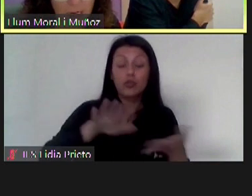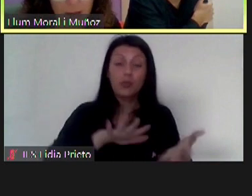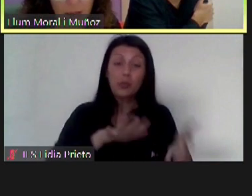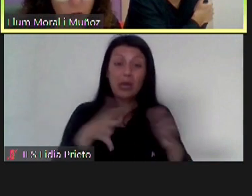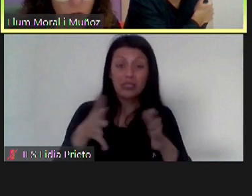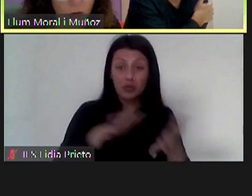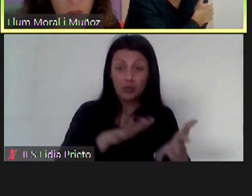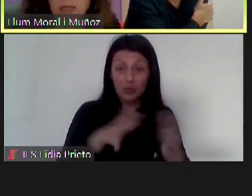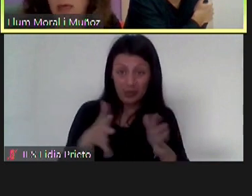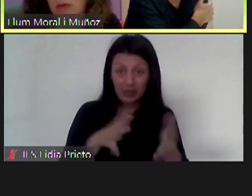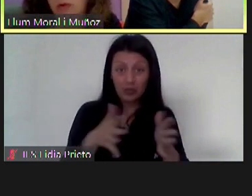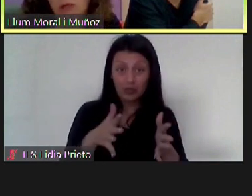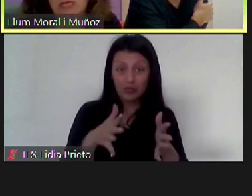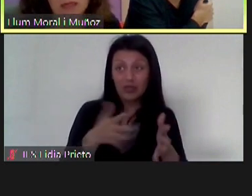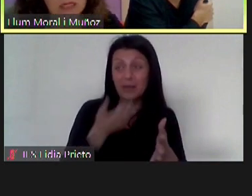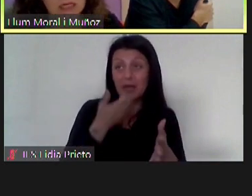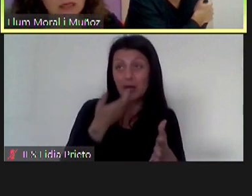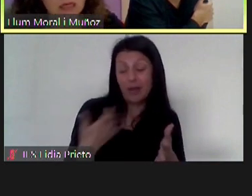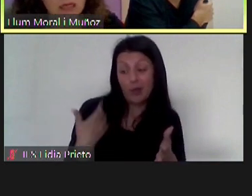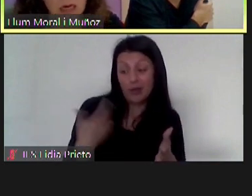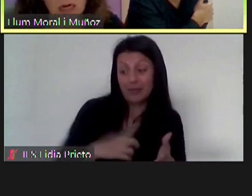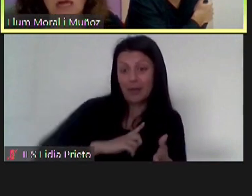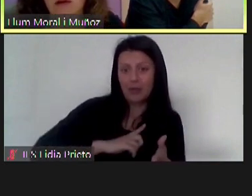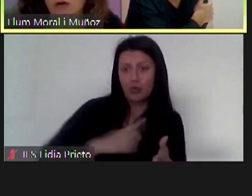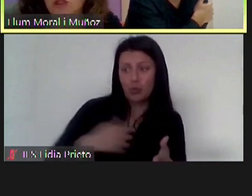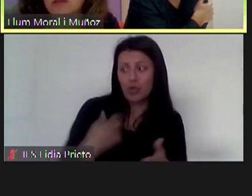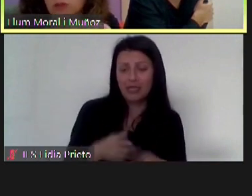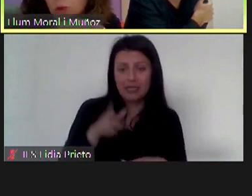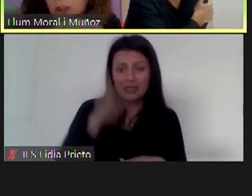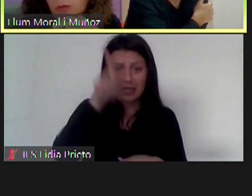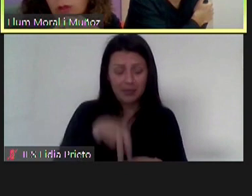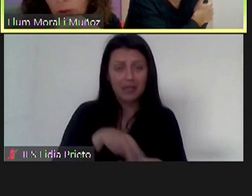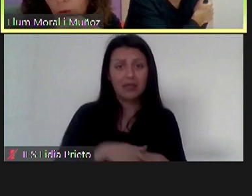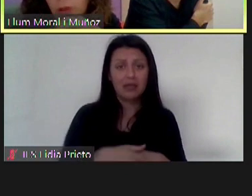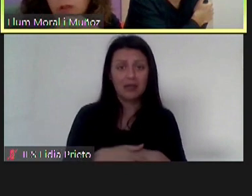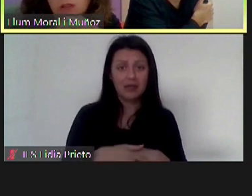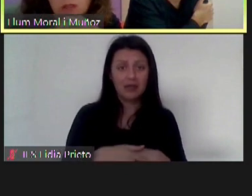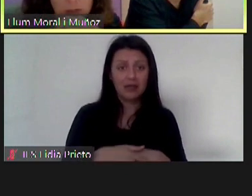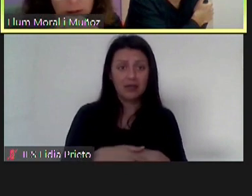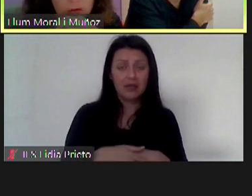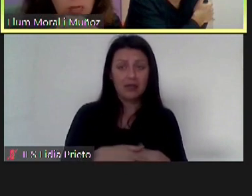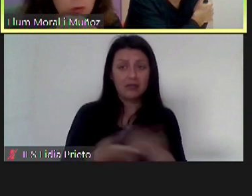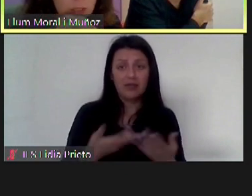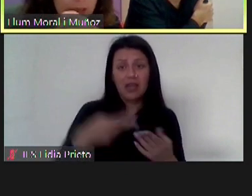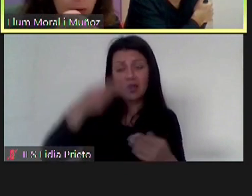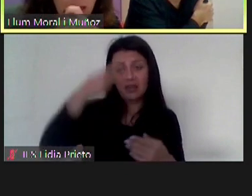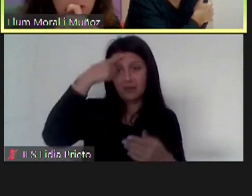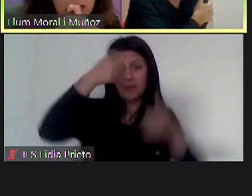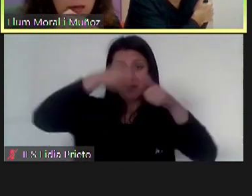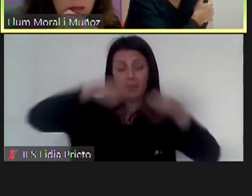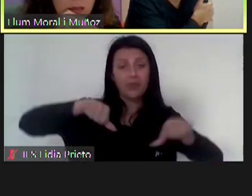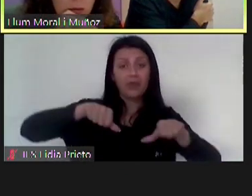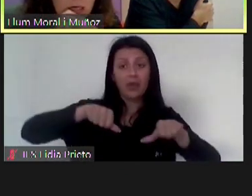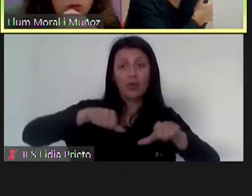puedan molestar también a nosotros. Pues evidentemente relacionarnos sin ningún tipo de prejuicio, no dar por sentado